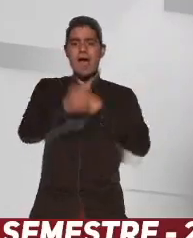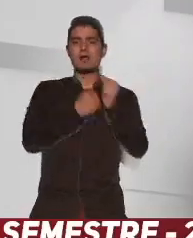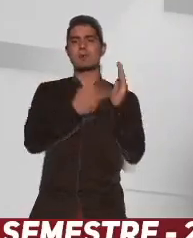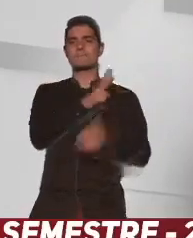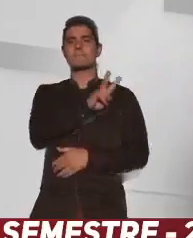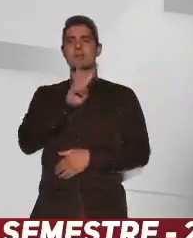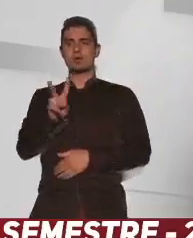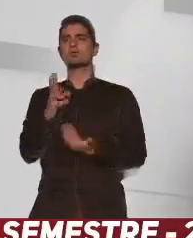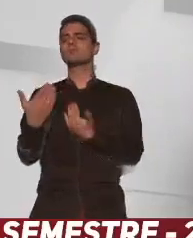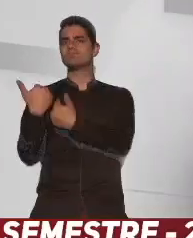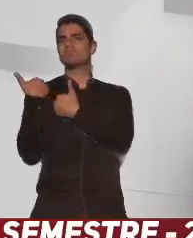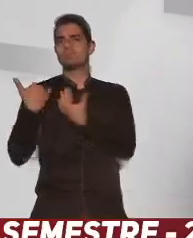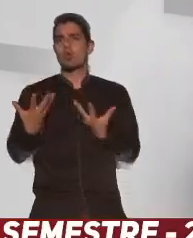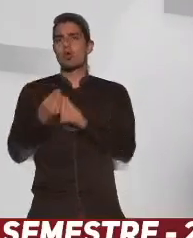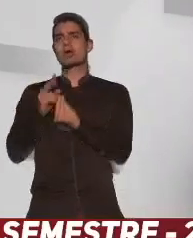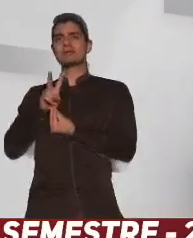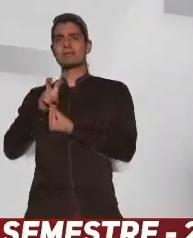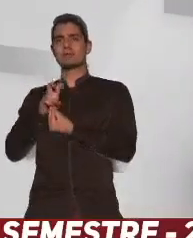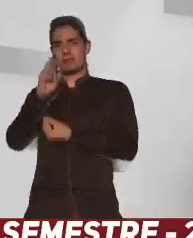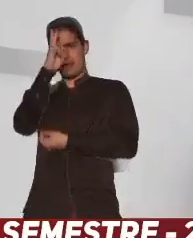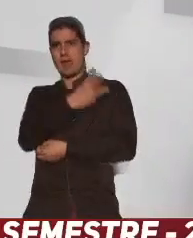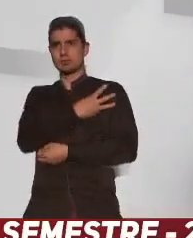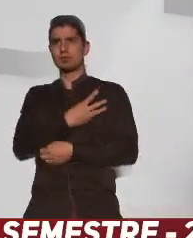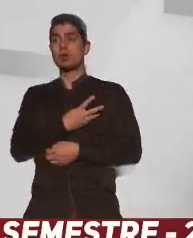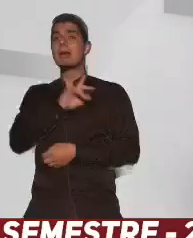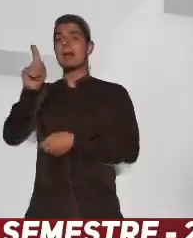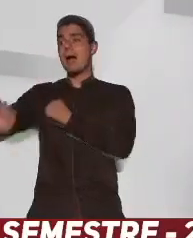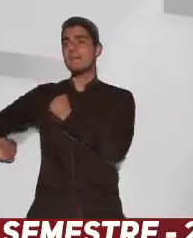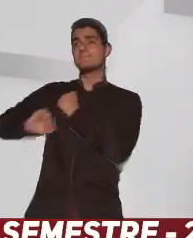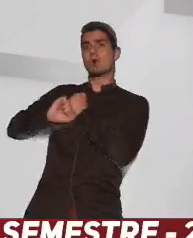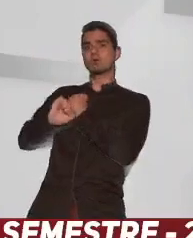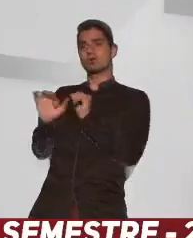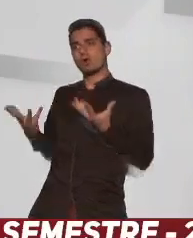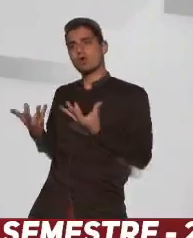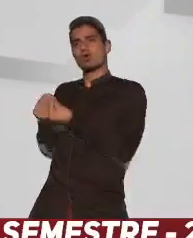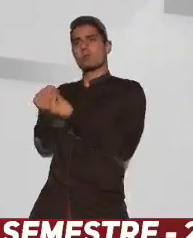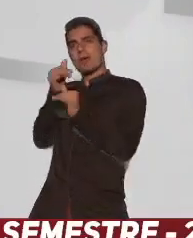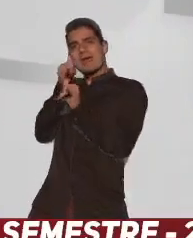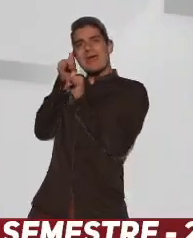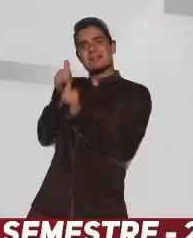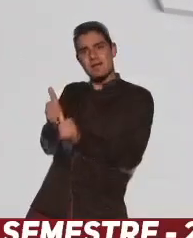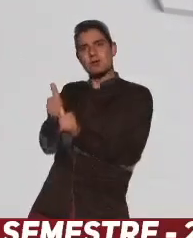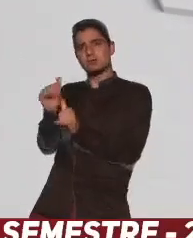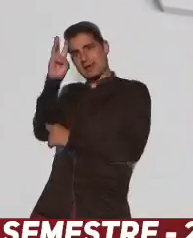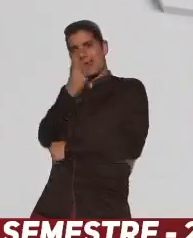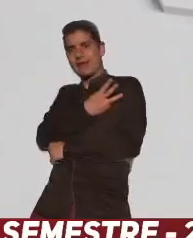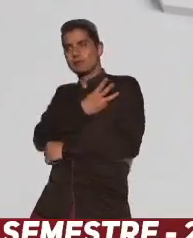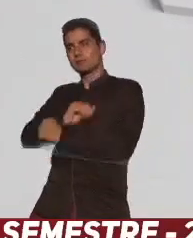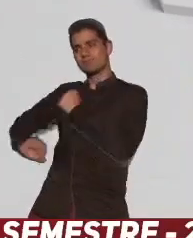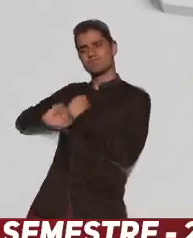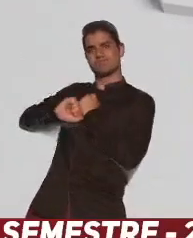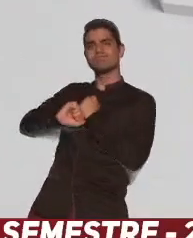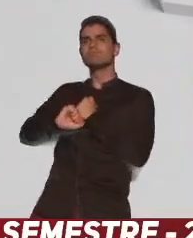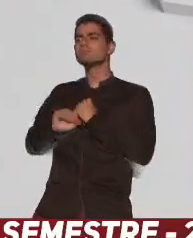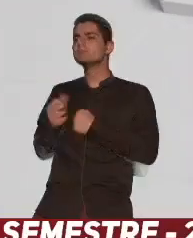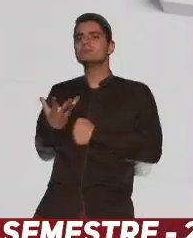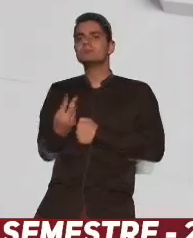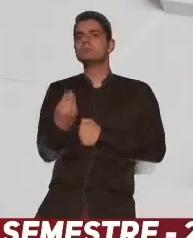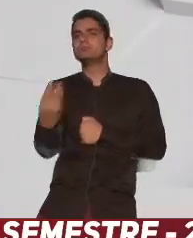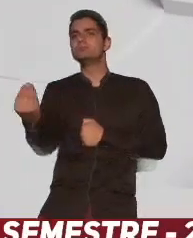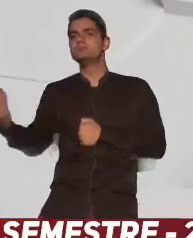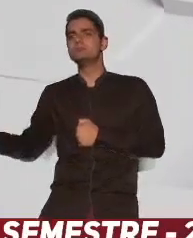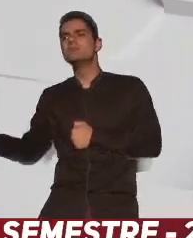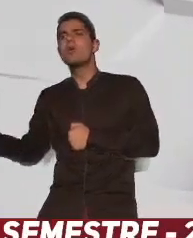apoyo de la Brigada de Ingenieros de Desminado Humanitario, a través de sus batallones de desminado número 6 y número